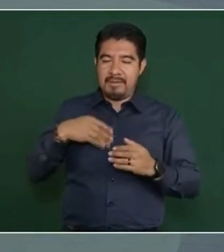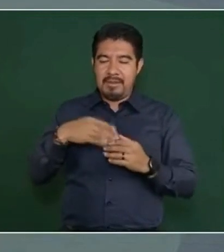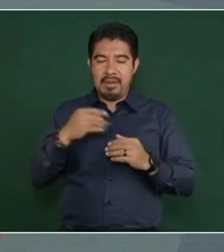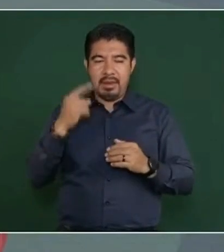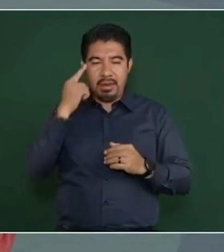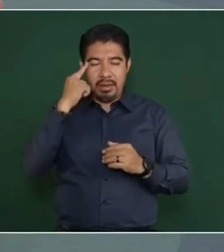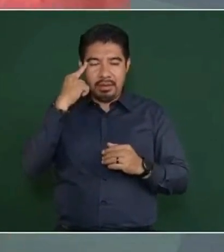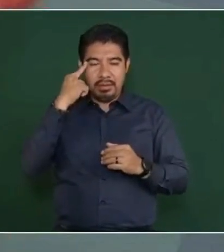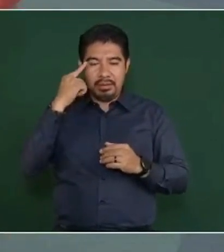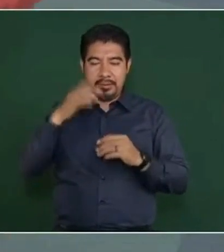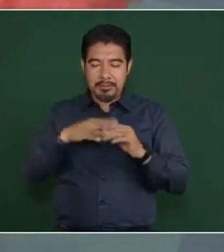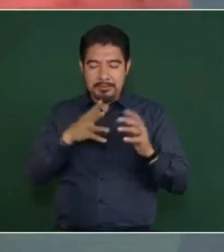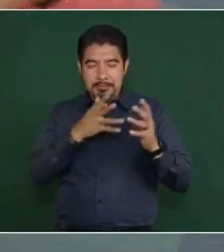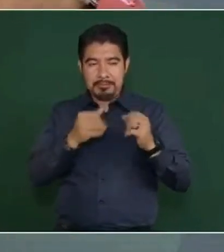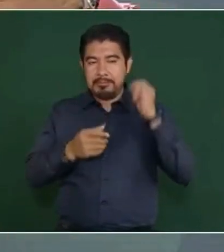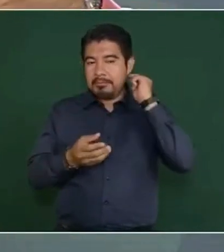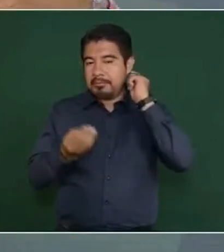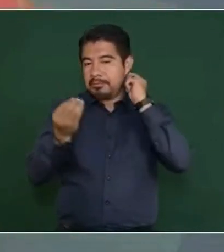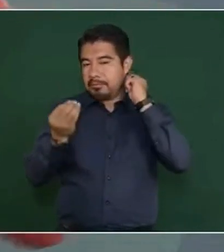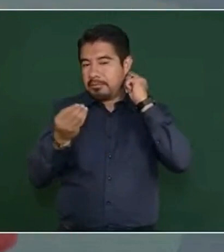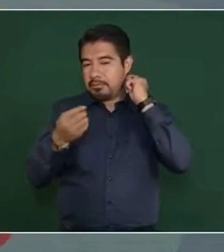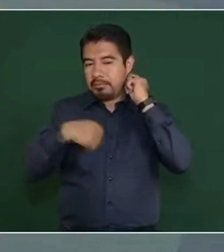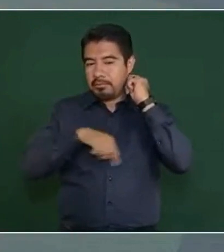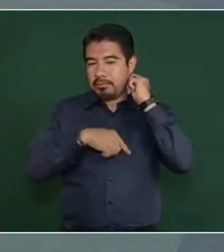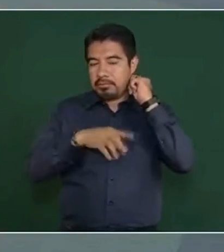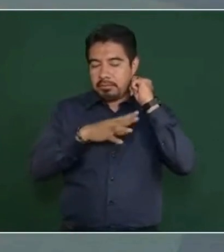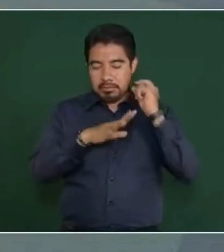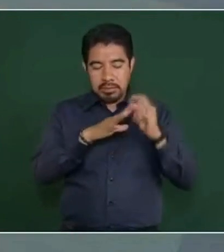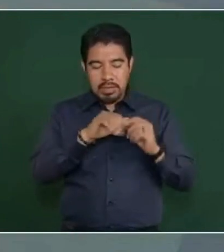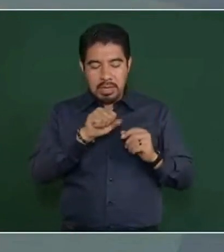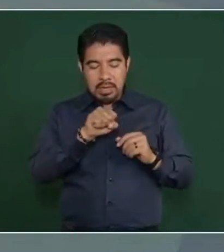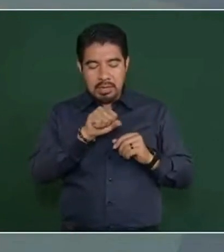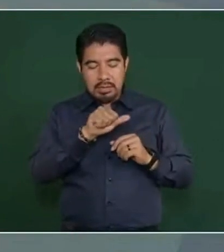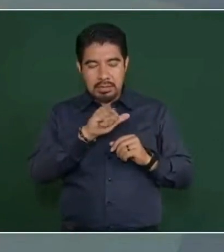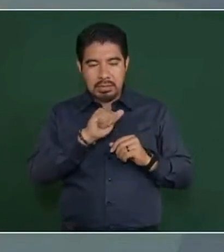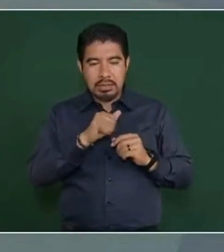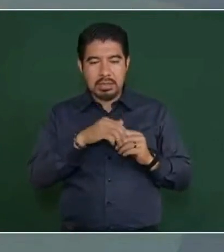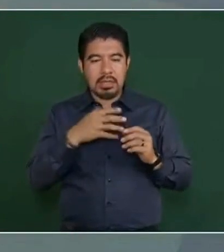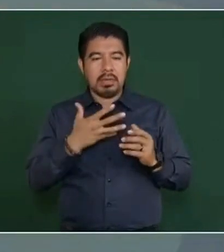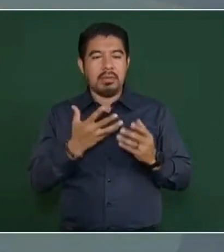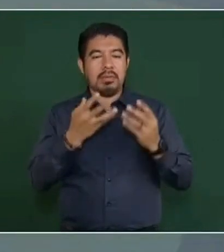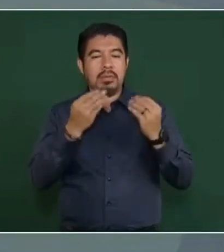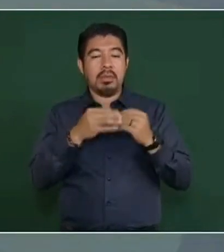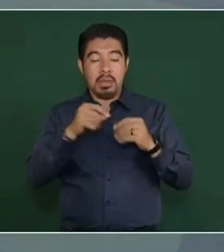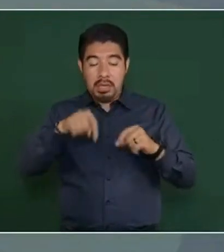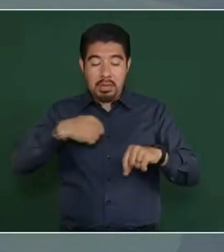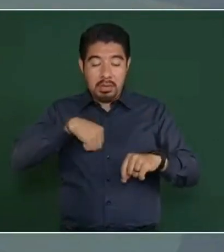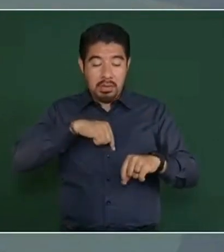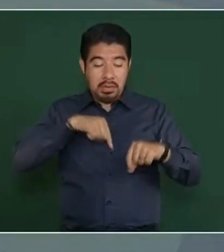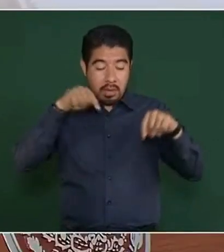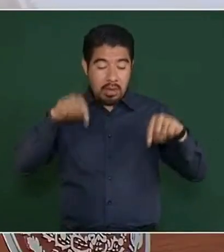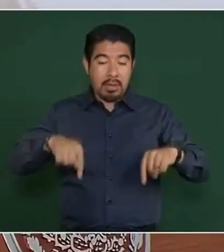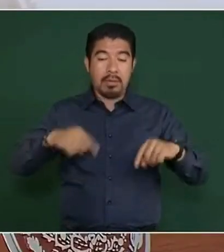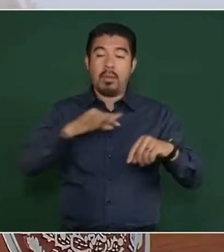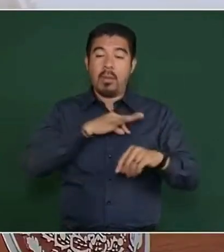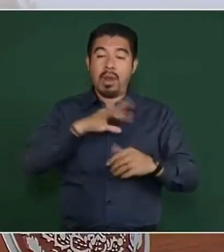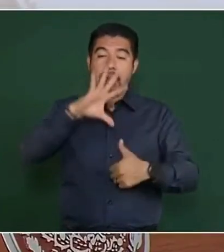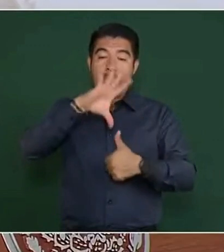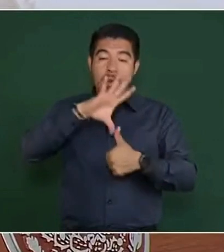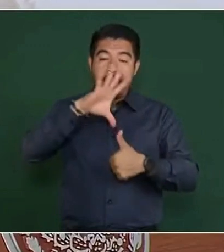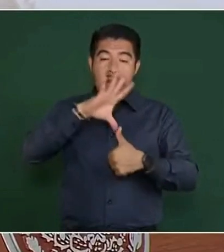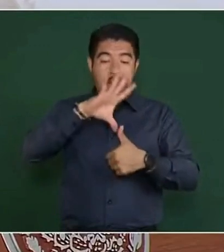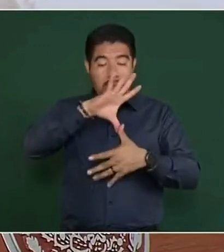Entonces, ¿por qué producir en Asia lo que podemos producir en América del Norte y en